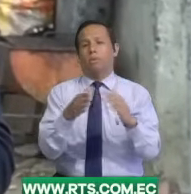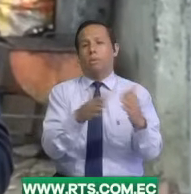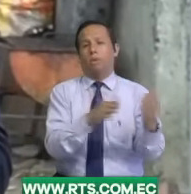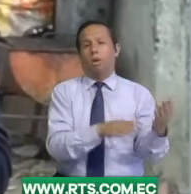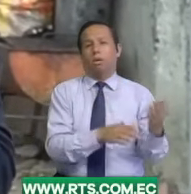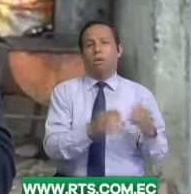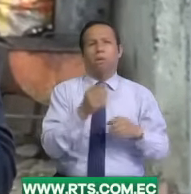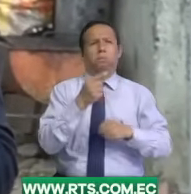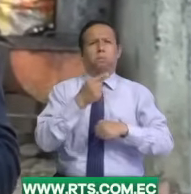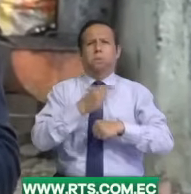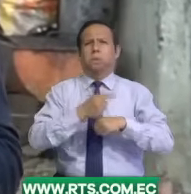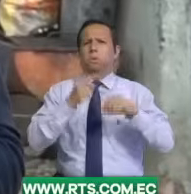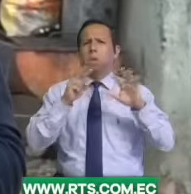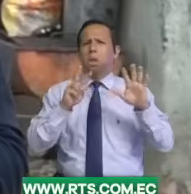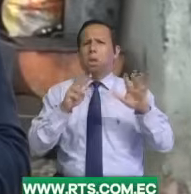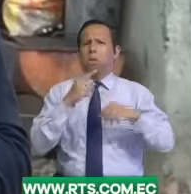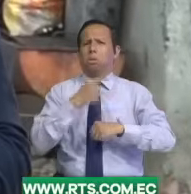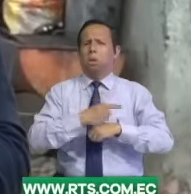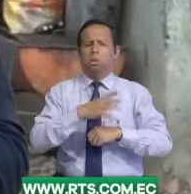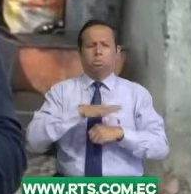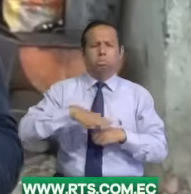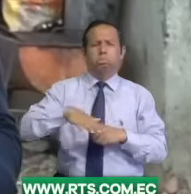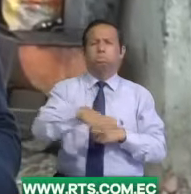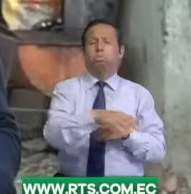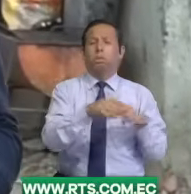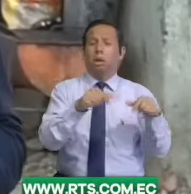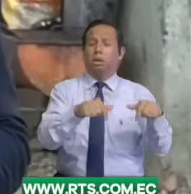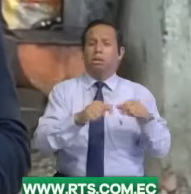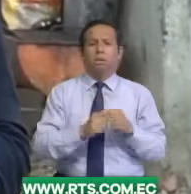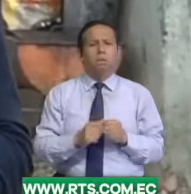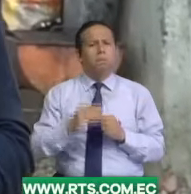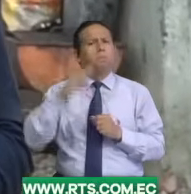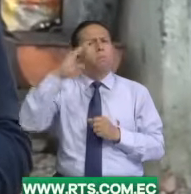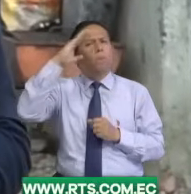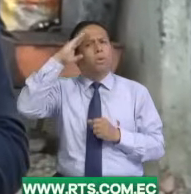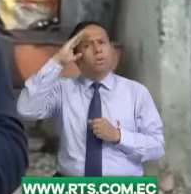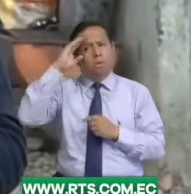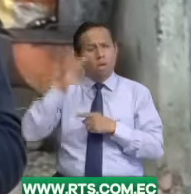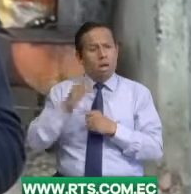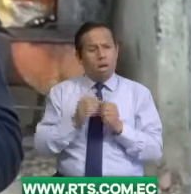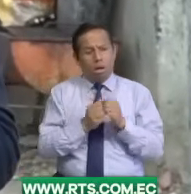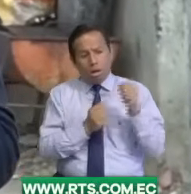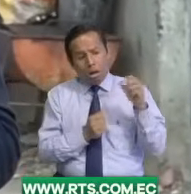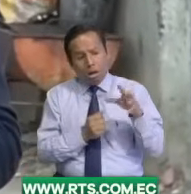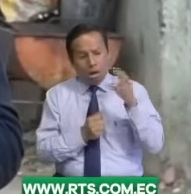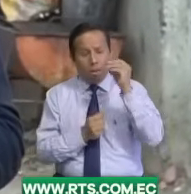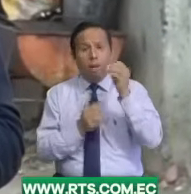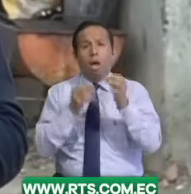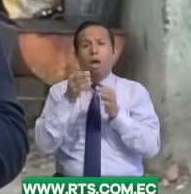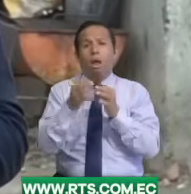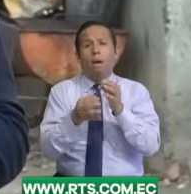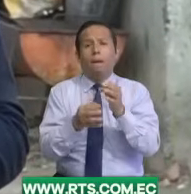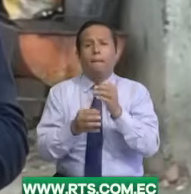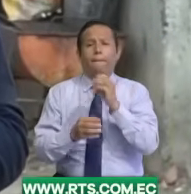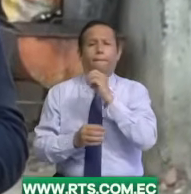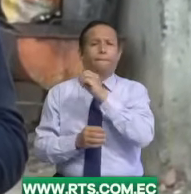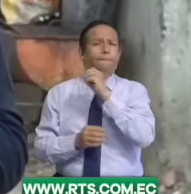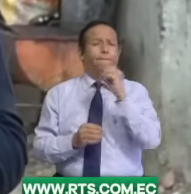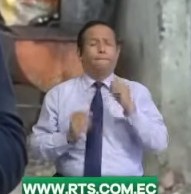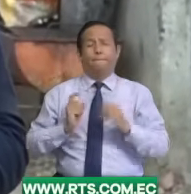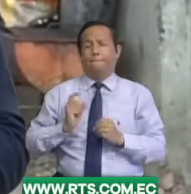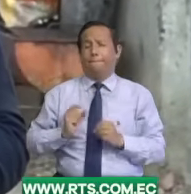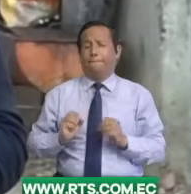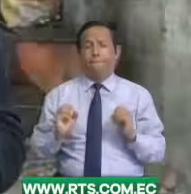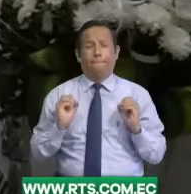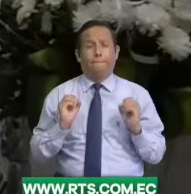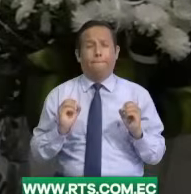últimos 7 días en esta parroquia urbana, sin que la policía brinde detalles de los últimos hechos violentos ocurridos en